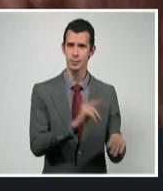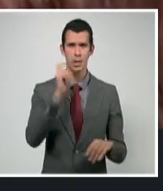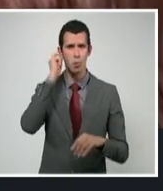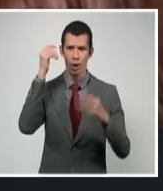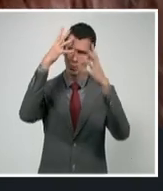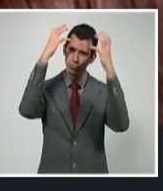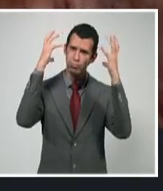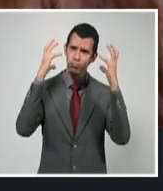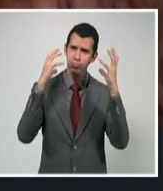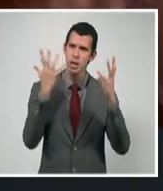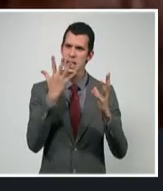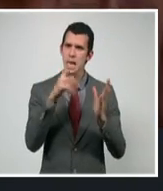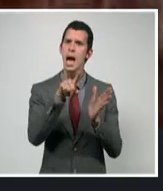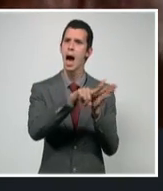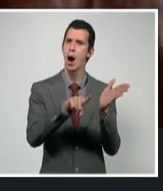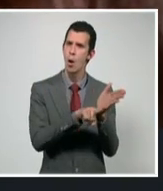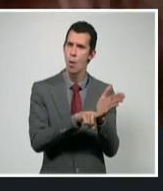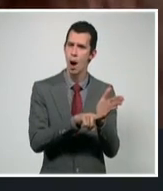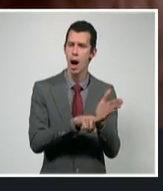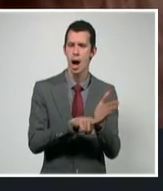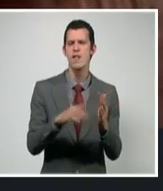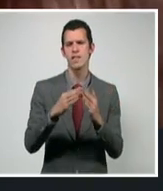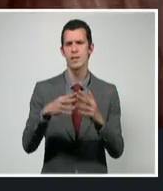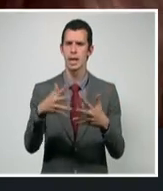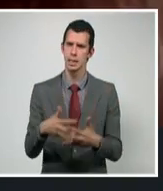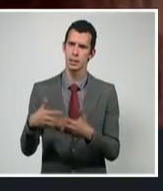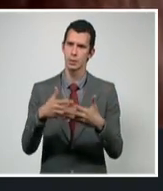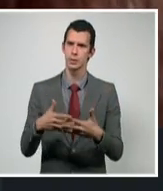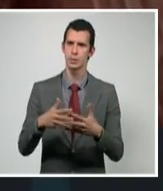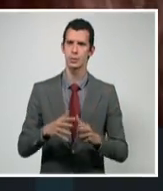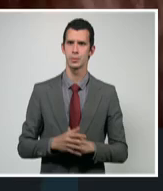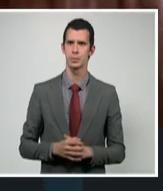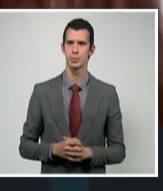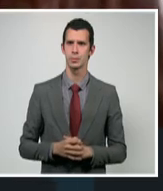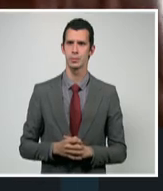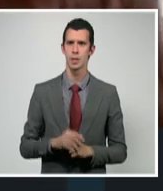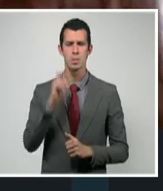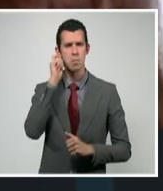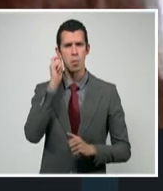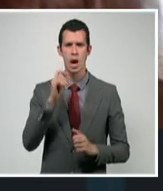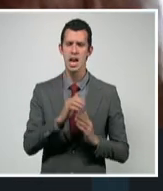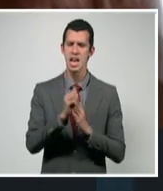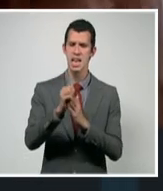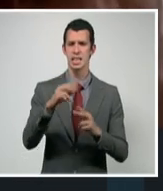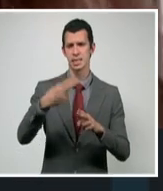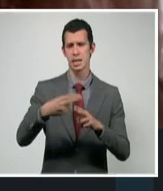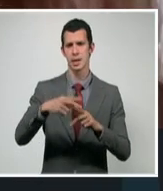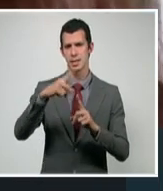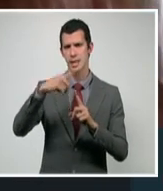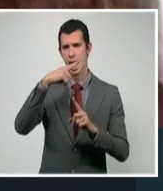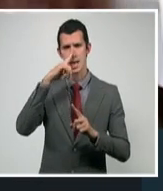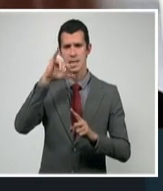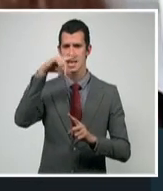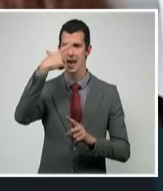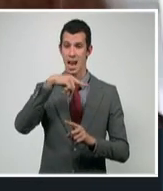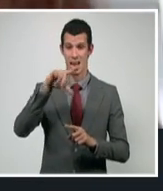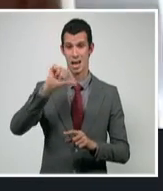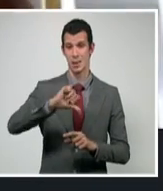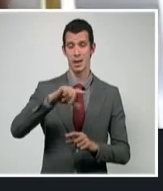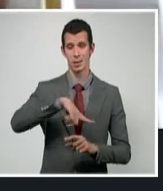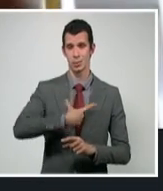directora ejecutiva de Cubalex. Y presentar a Larisa, que la conocen muchos activistas en Cuba, es como la madrina